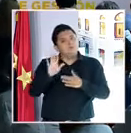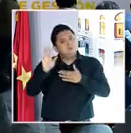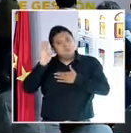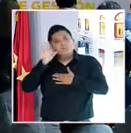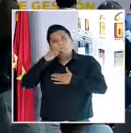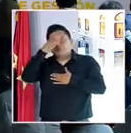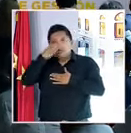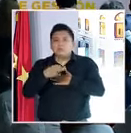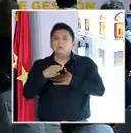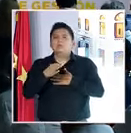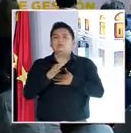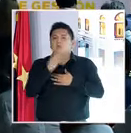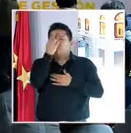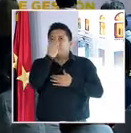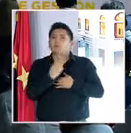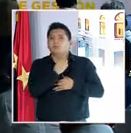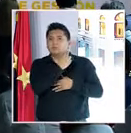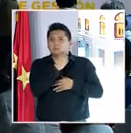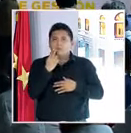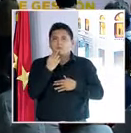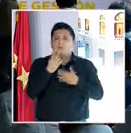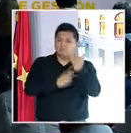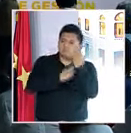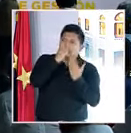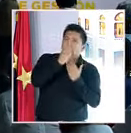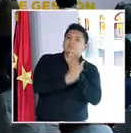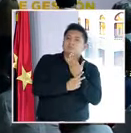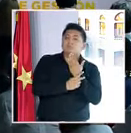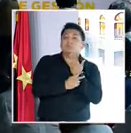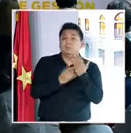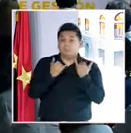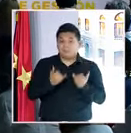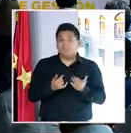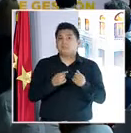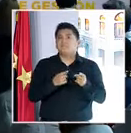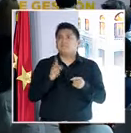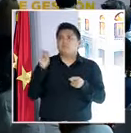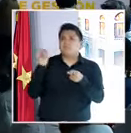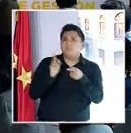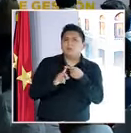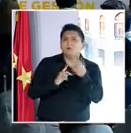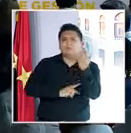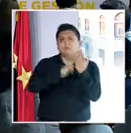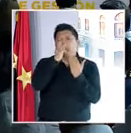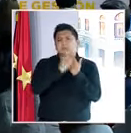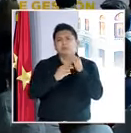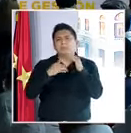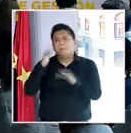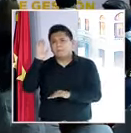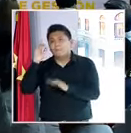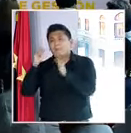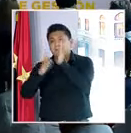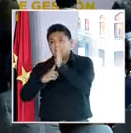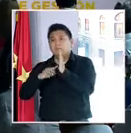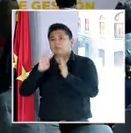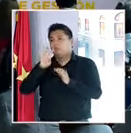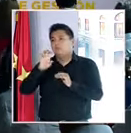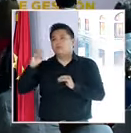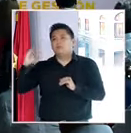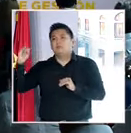partícipes de este compromiso y de este proyecto. Un proyecto que al día de hoy ha generado más de